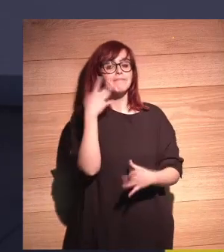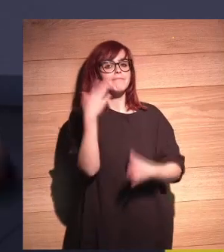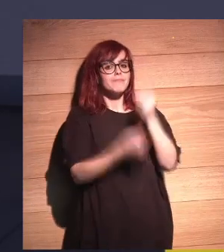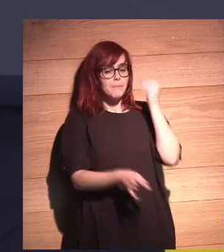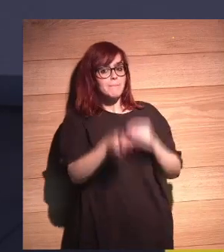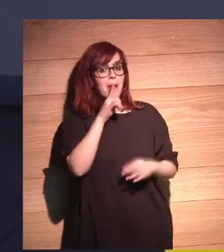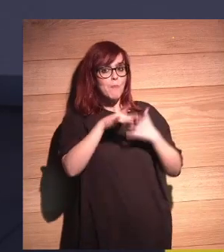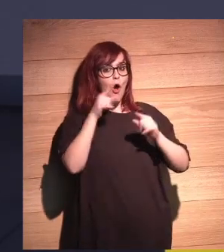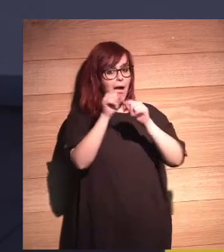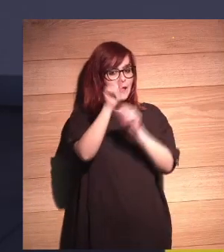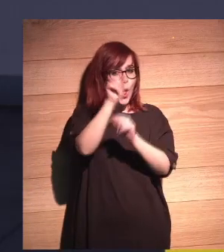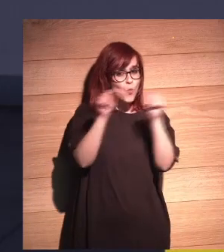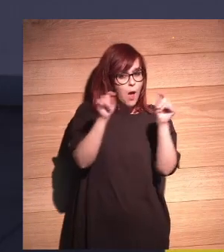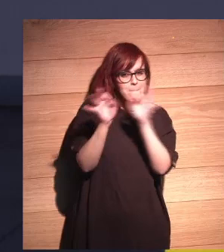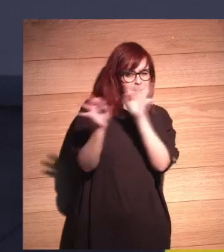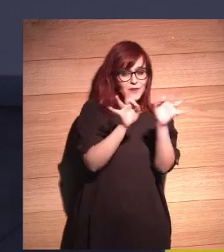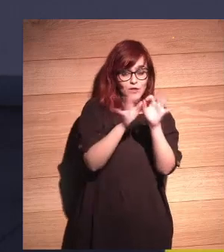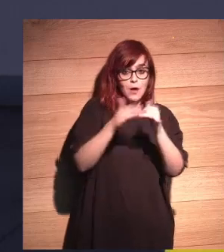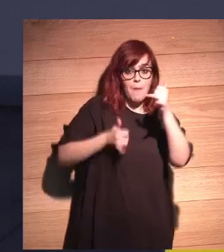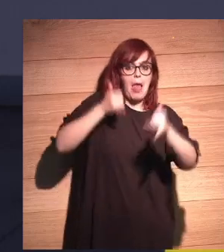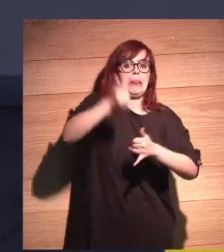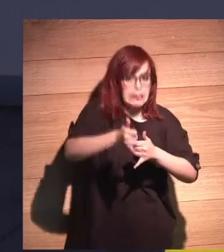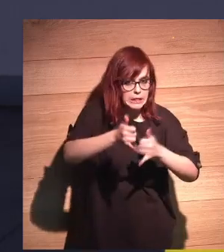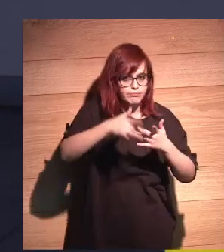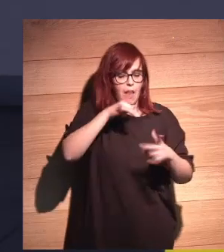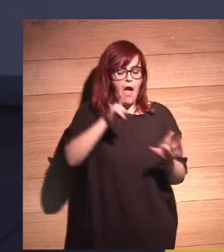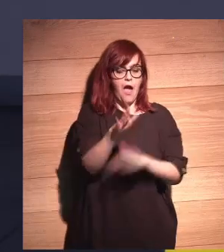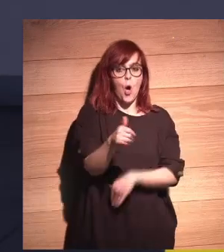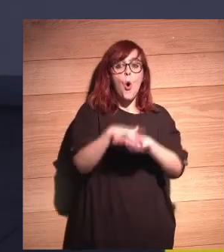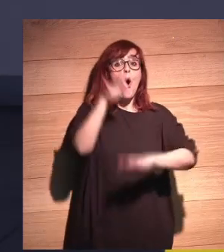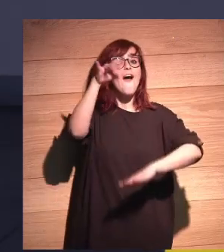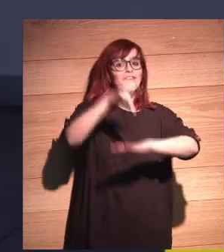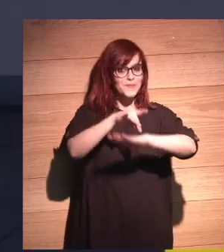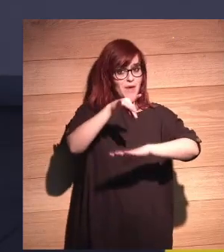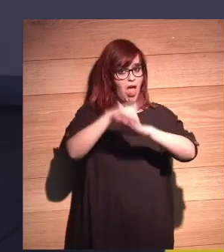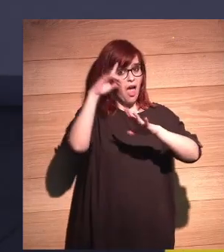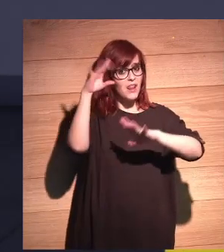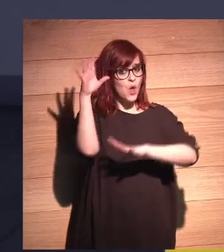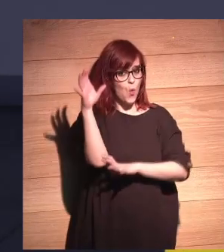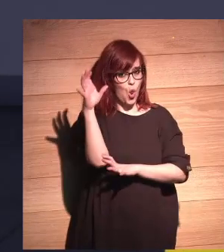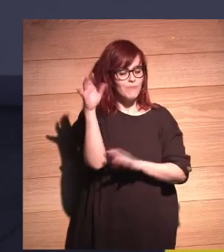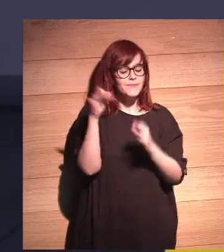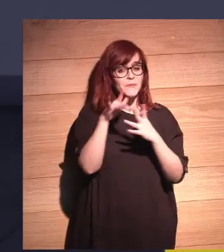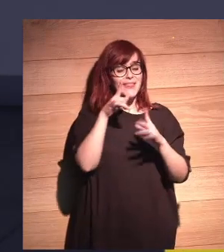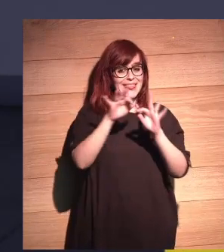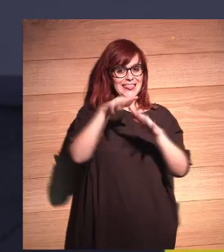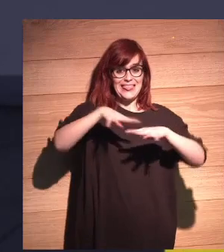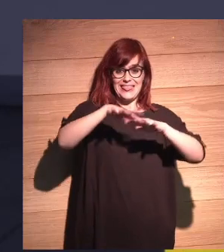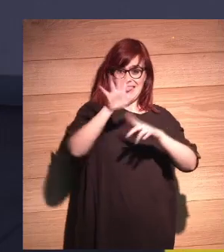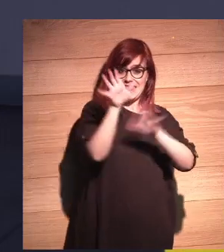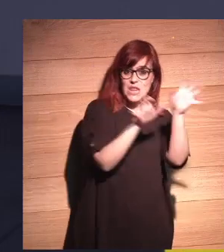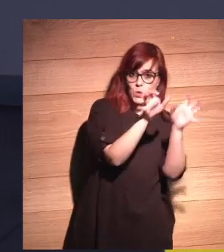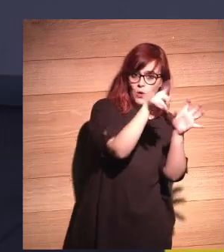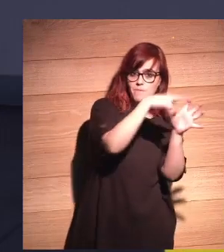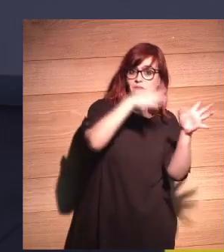la fuerza, la altura con precisión. O, por ejemplo, si hay una patología neurológica y ese circuito, esa